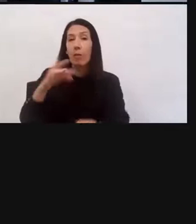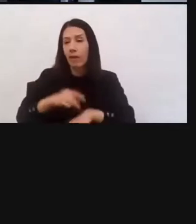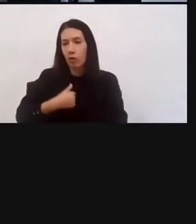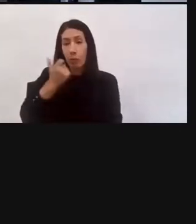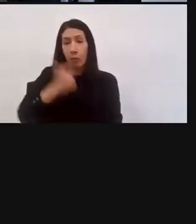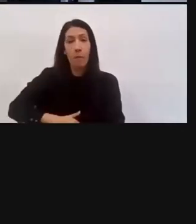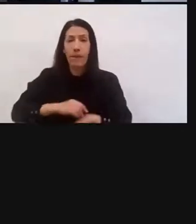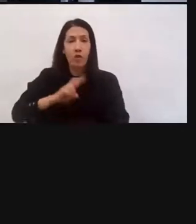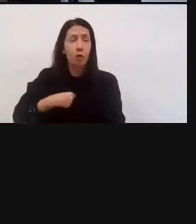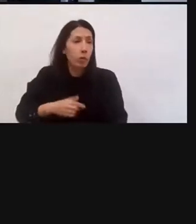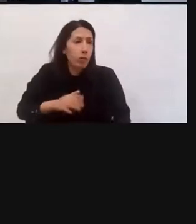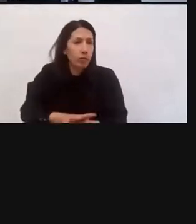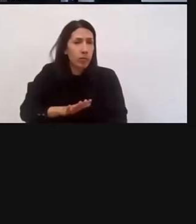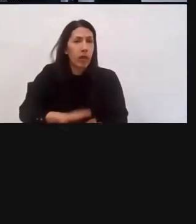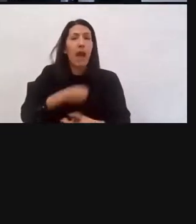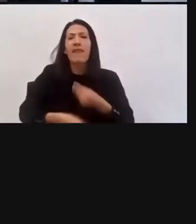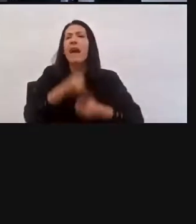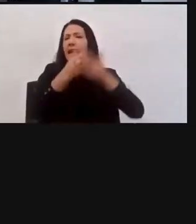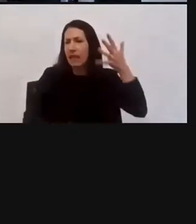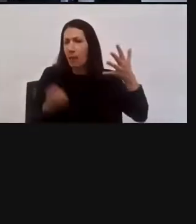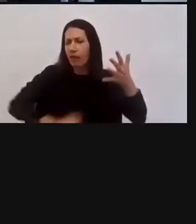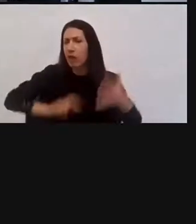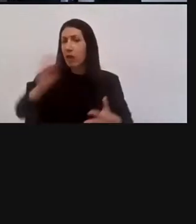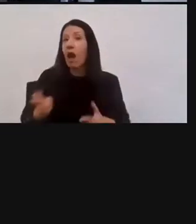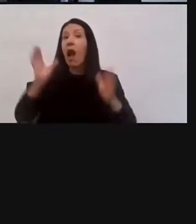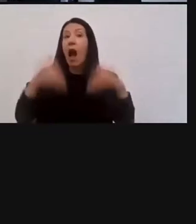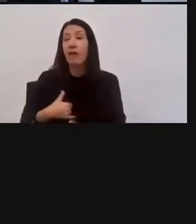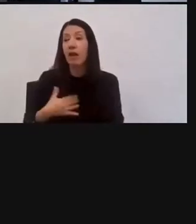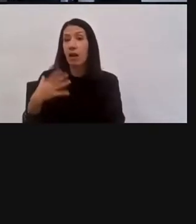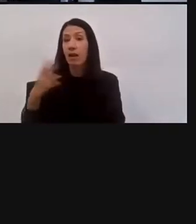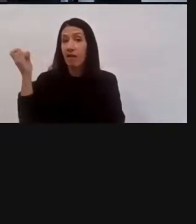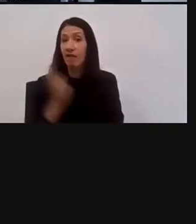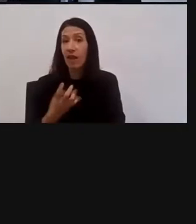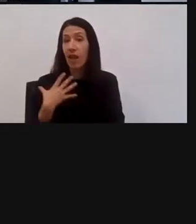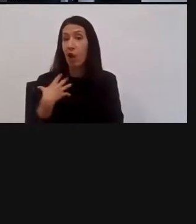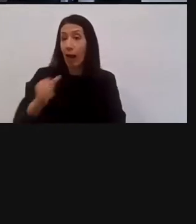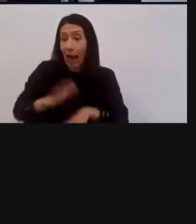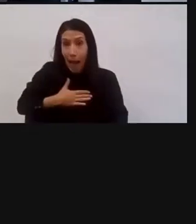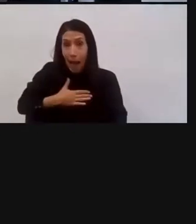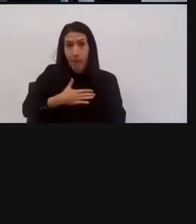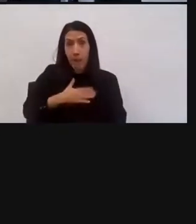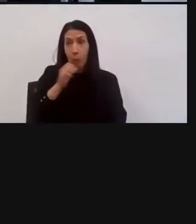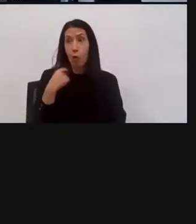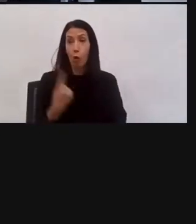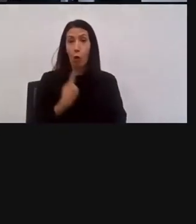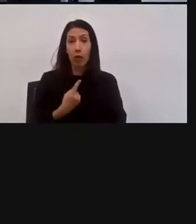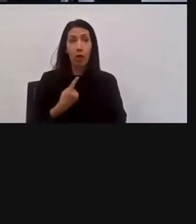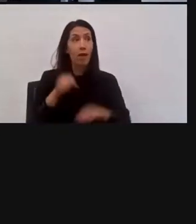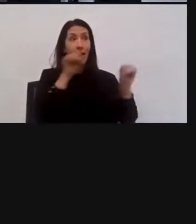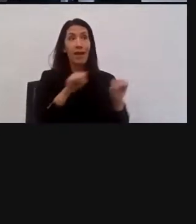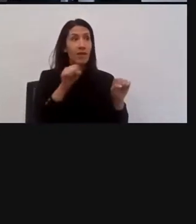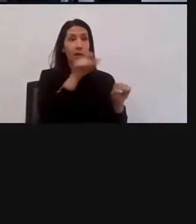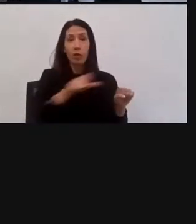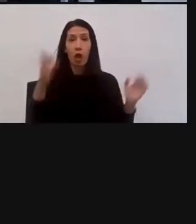preocupé, y hacía una enumeración, ¿no? Y al final, cuando vinieron a por él, porque solo quedaba Bertolt Brecht, pues no tenía nadie que lo defendiera. Es